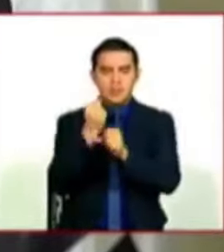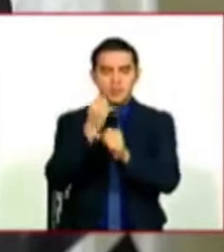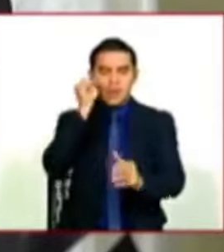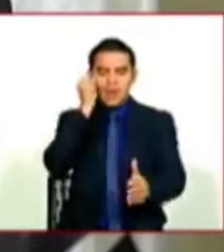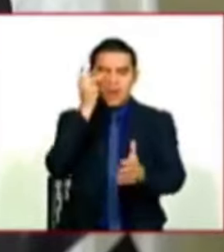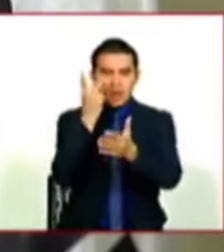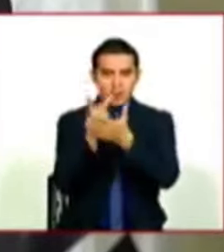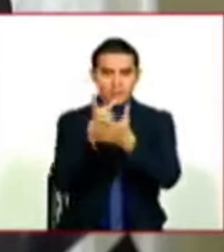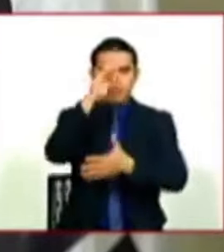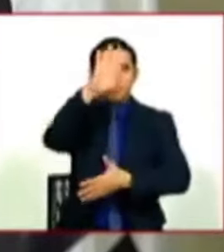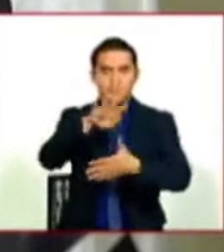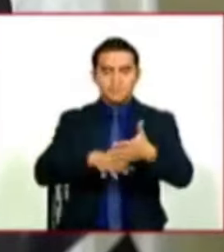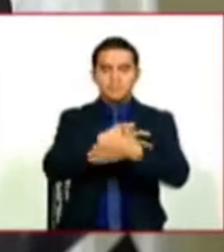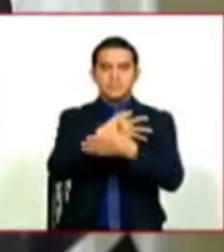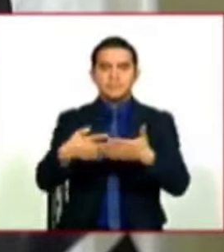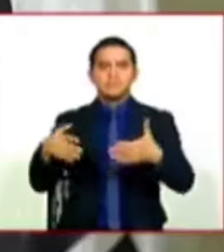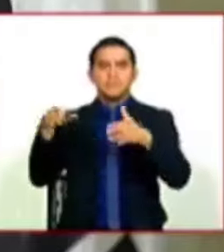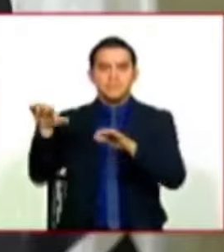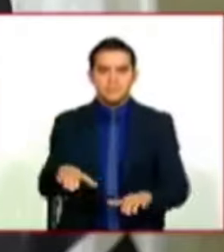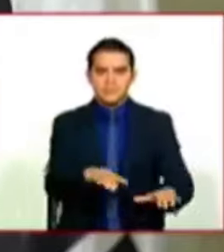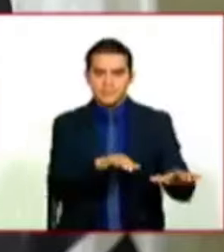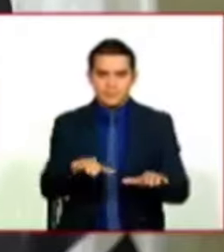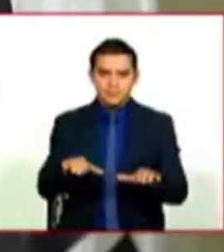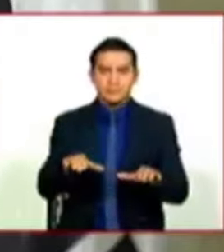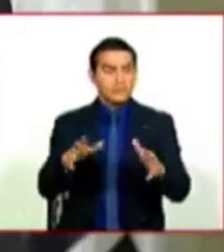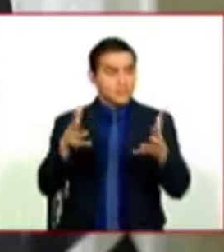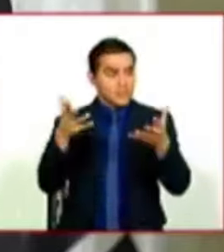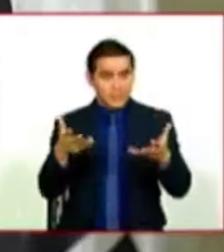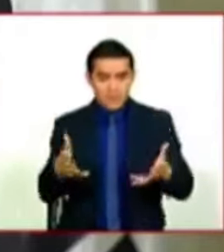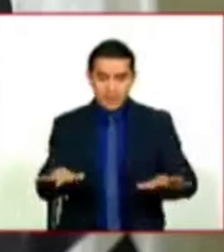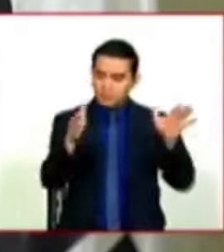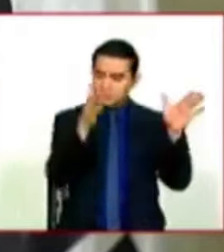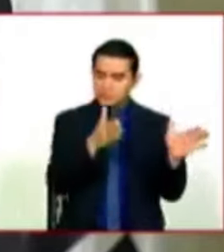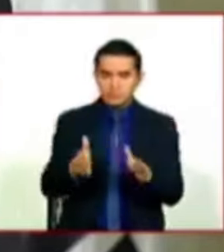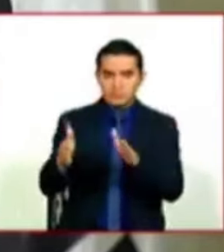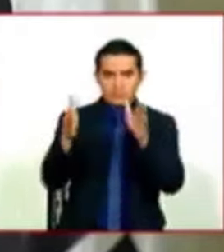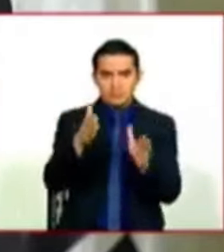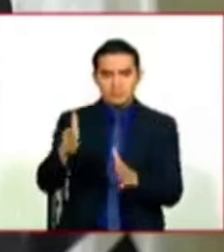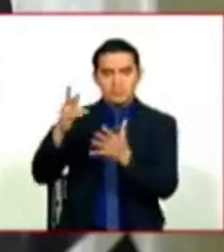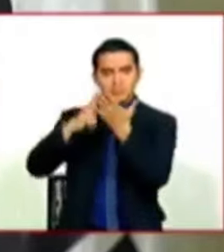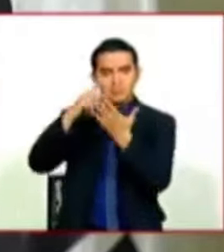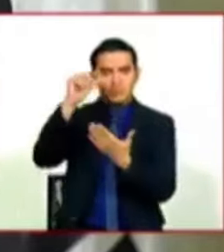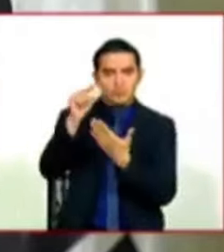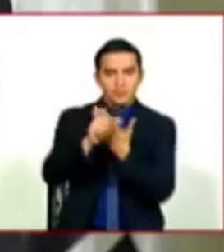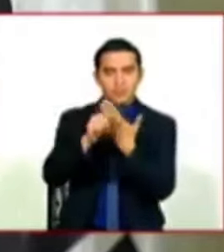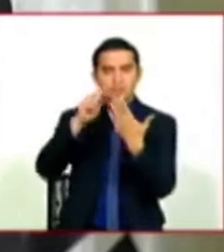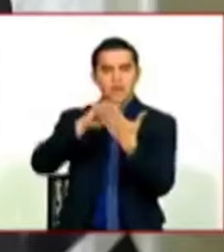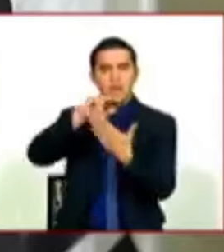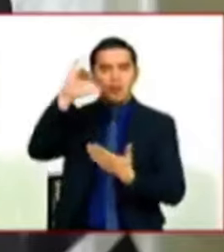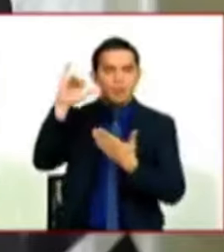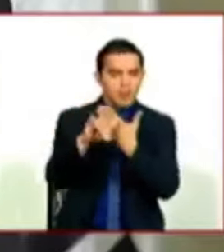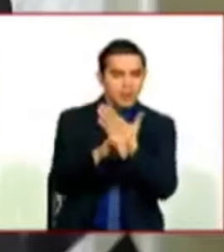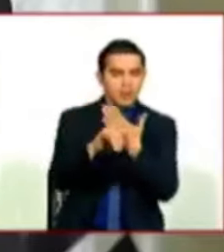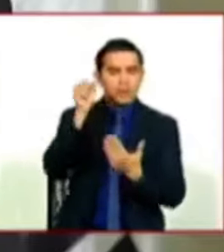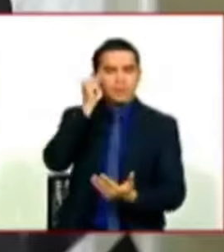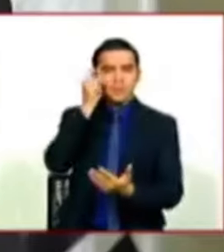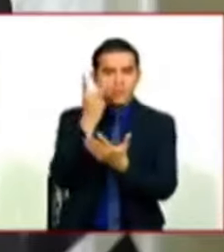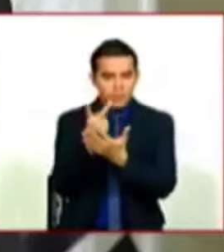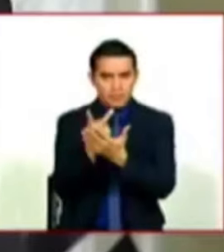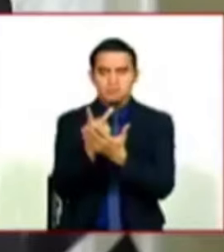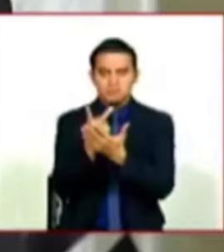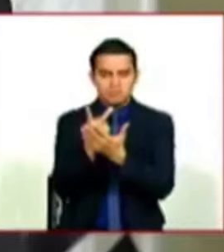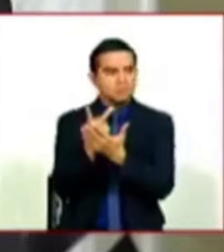cronograma electoral. Se planificaron los distintos proyectos electorales y se adoptaron